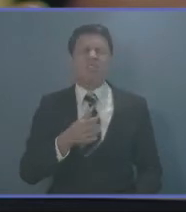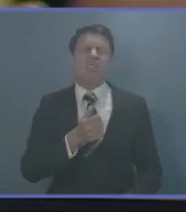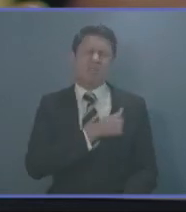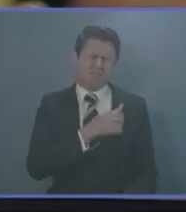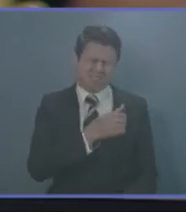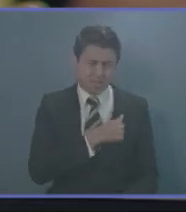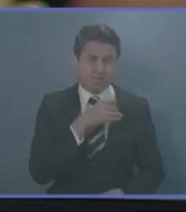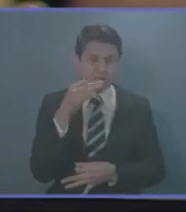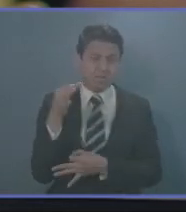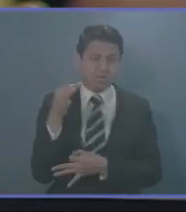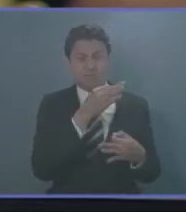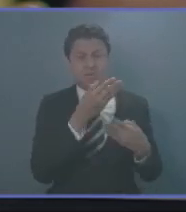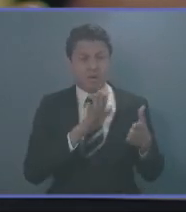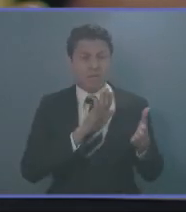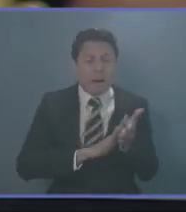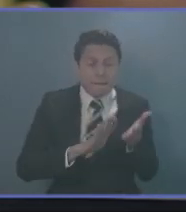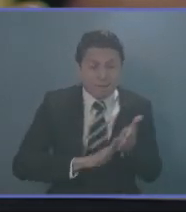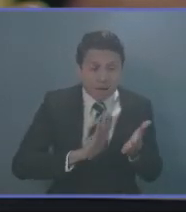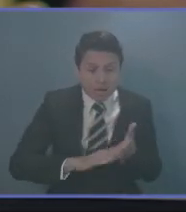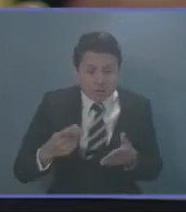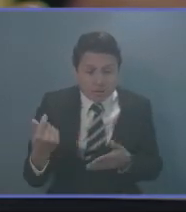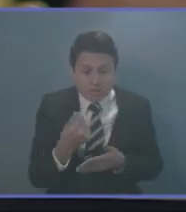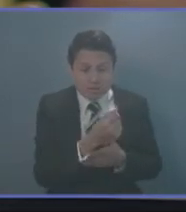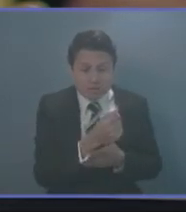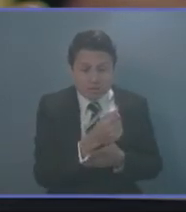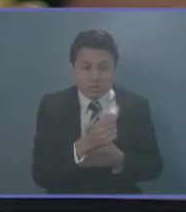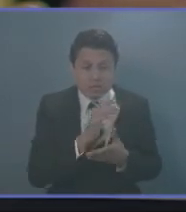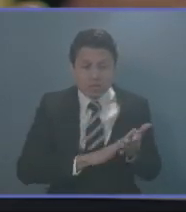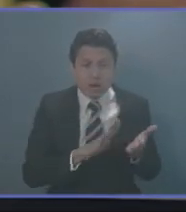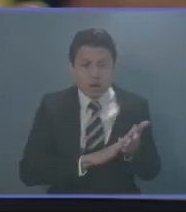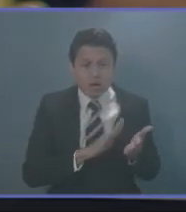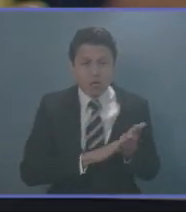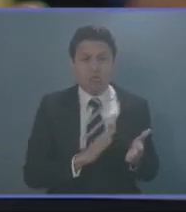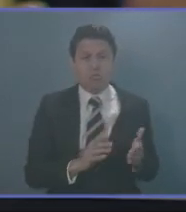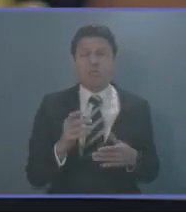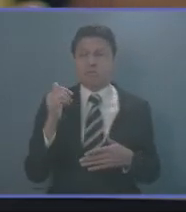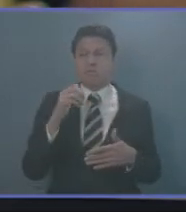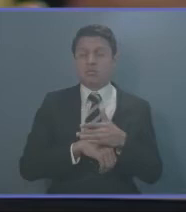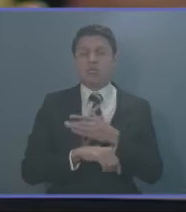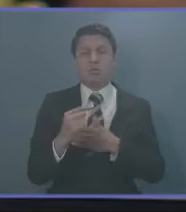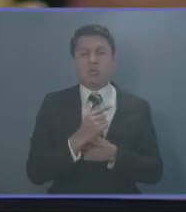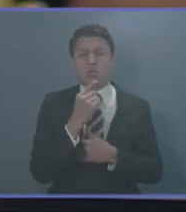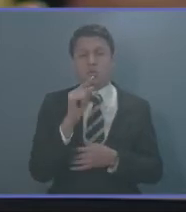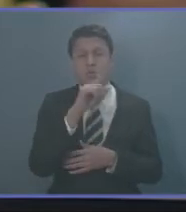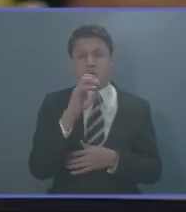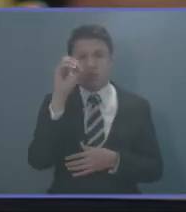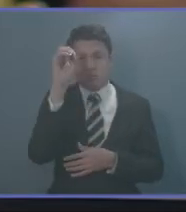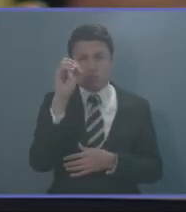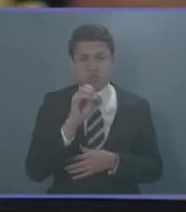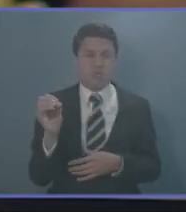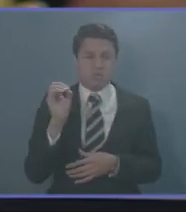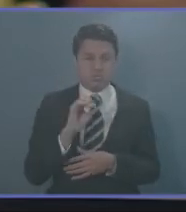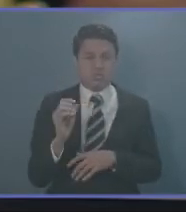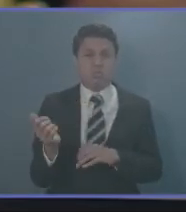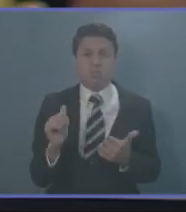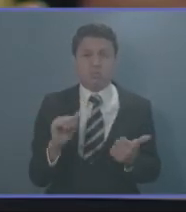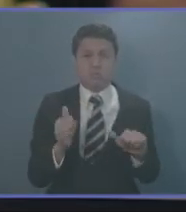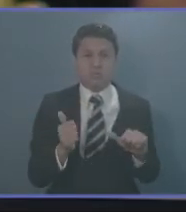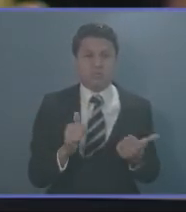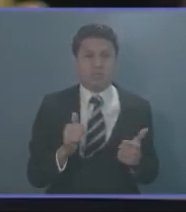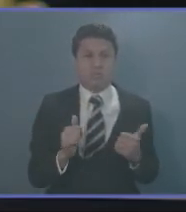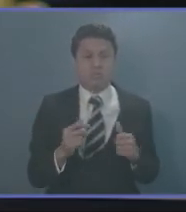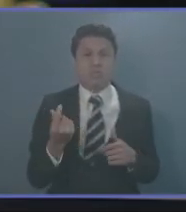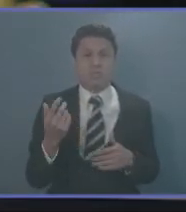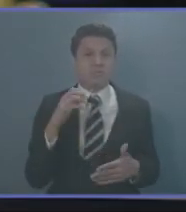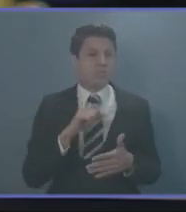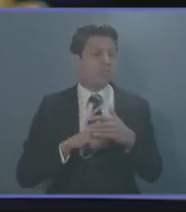si se declarare o pagare en los meses posteriores, la multa será del 10% del impuesto. En ambos casos, la